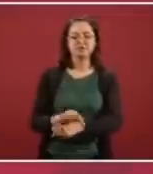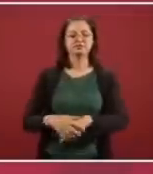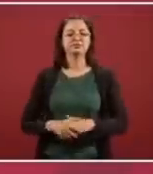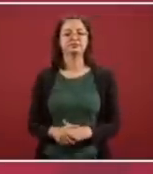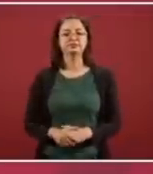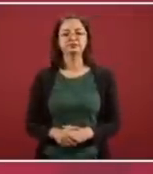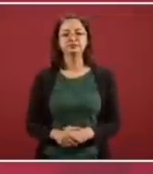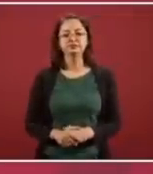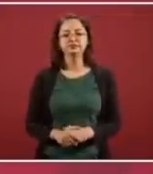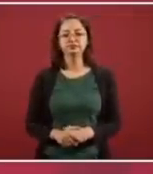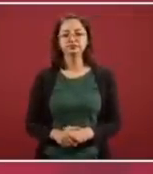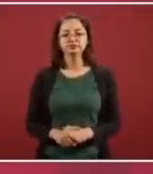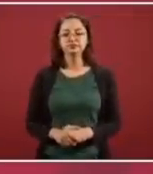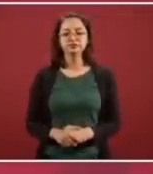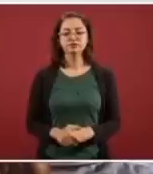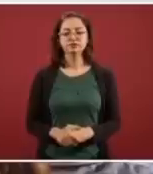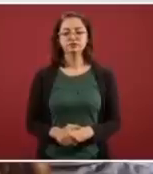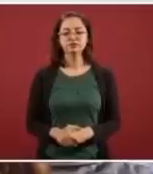Zapata.